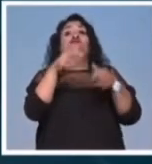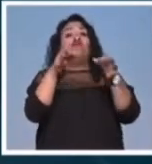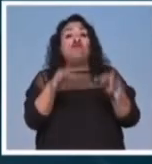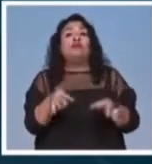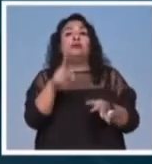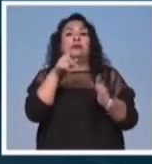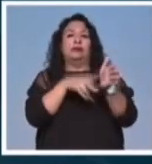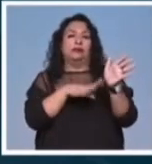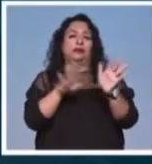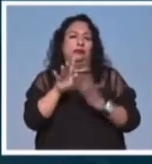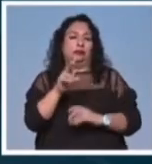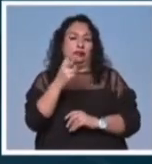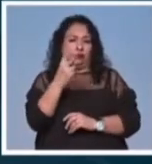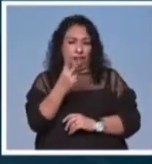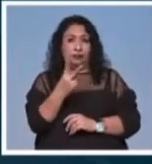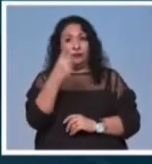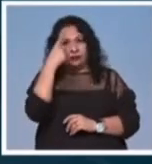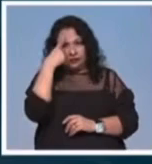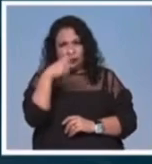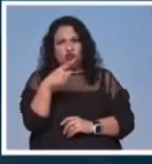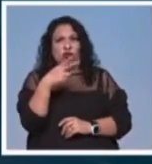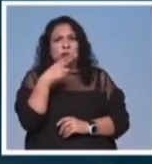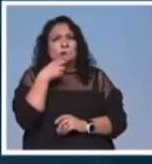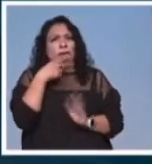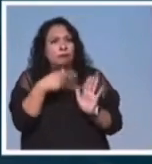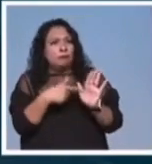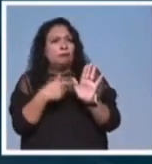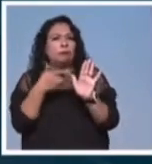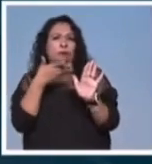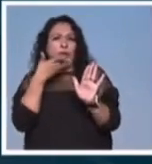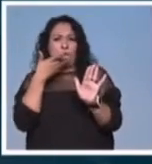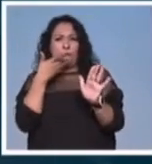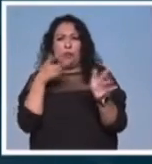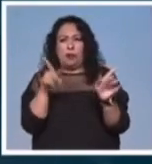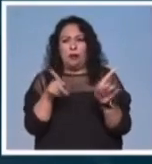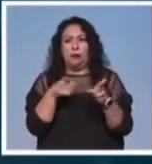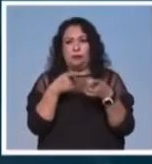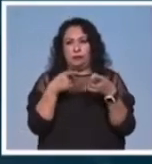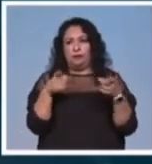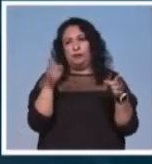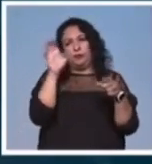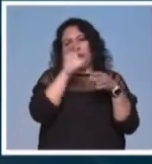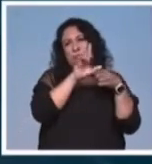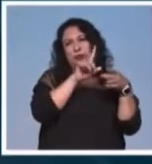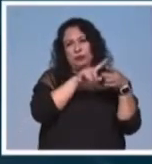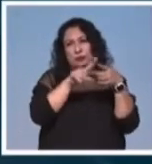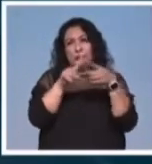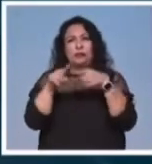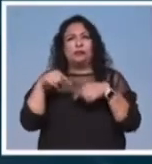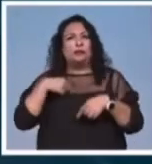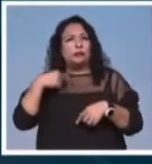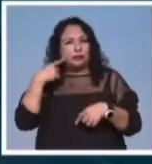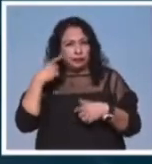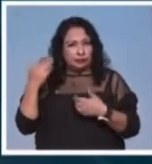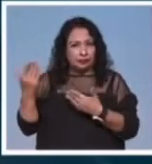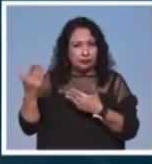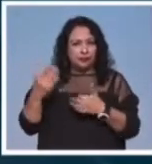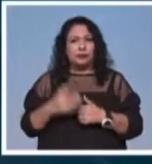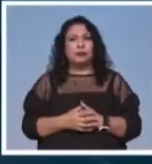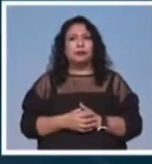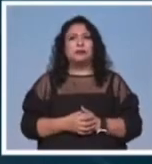en 1972 para preservar y mostrar la tradición musical de un género multicultural, que suena así.